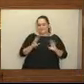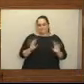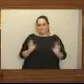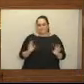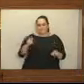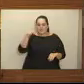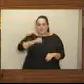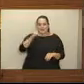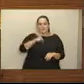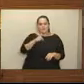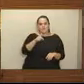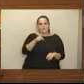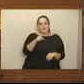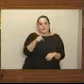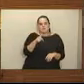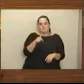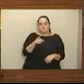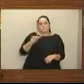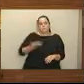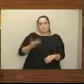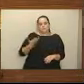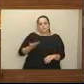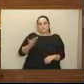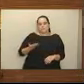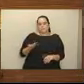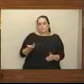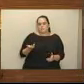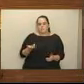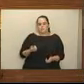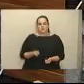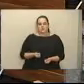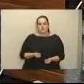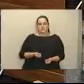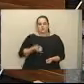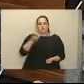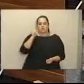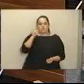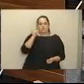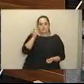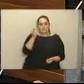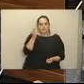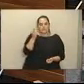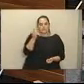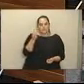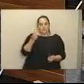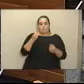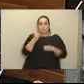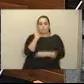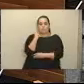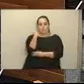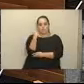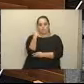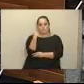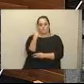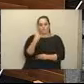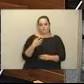moral que valga. Aquí lo que hay, pura y simplemente, es uso y abuso del poder,